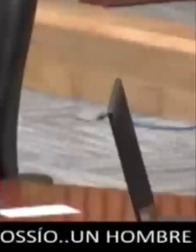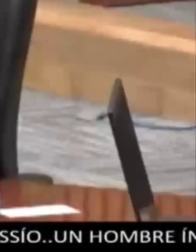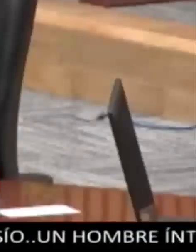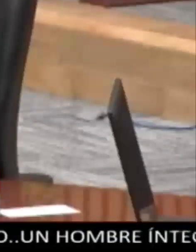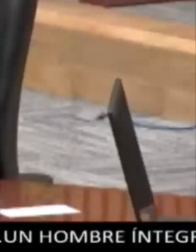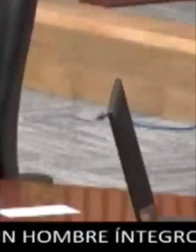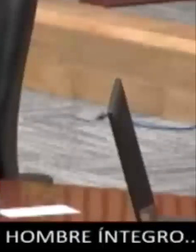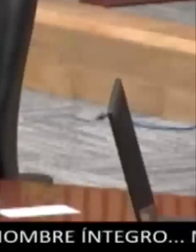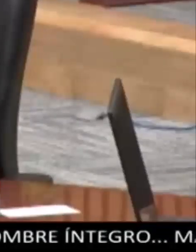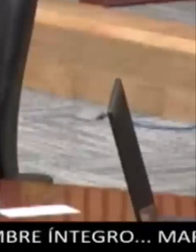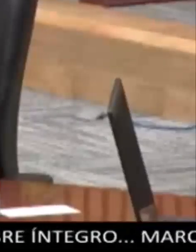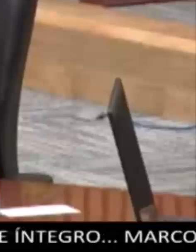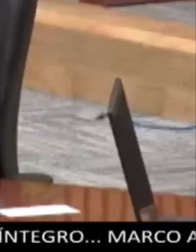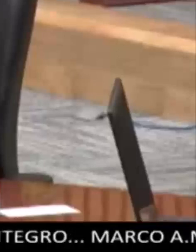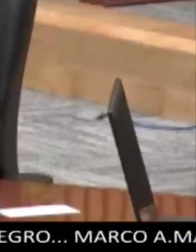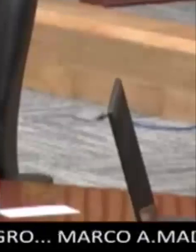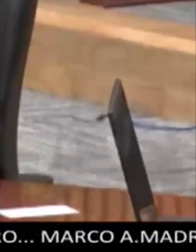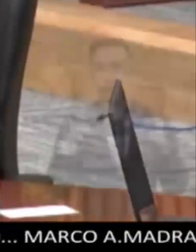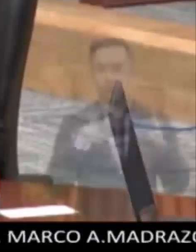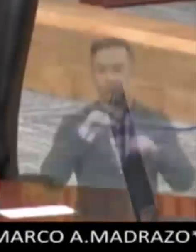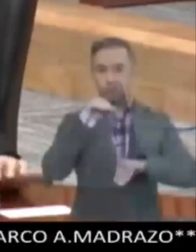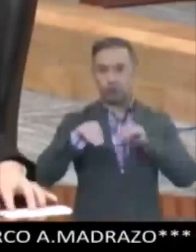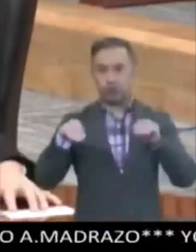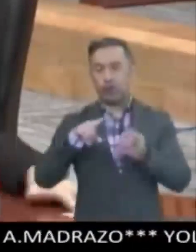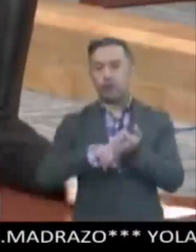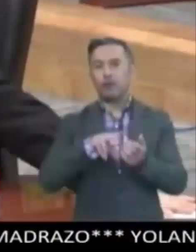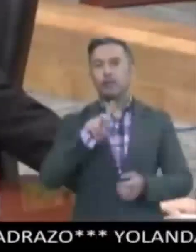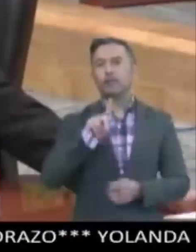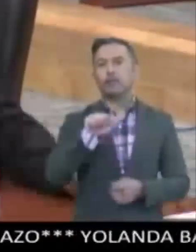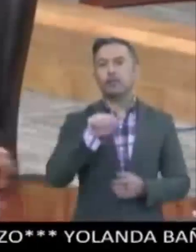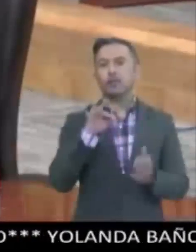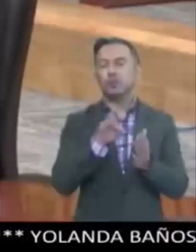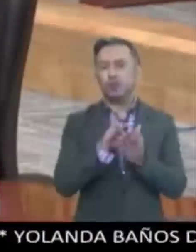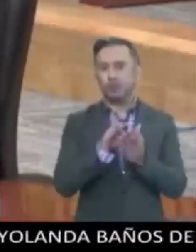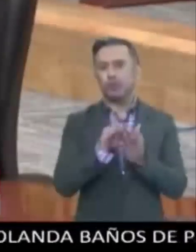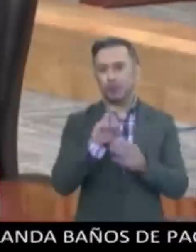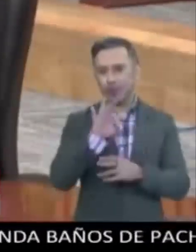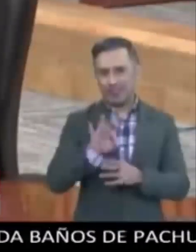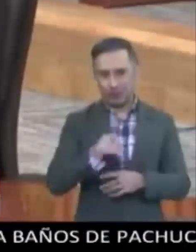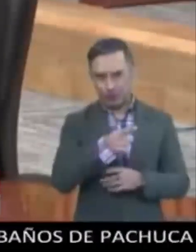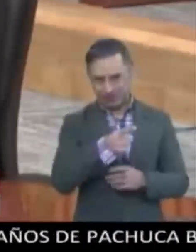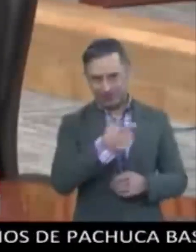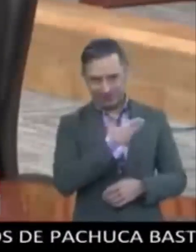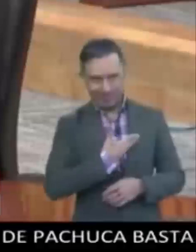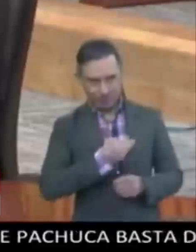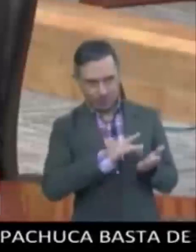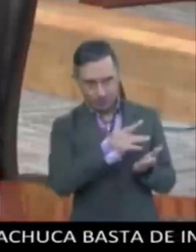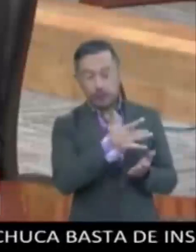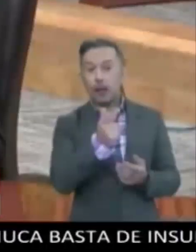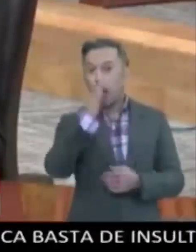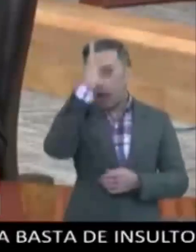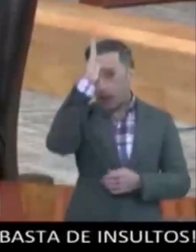certeza o sea aquí quien tiene la última palabra va a ser el consejo general para decidir el tamaño del servicio profesional